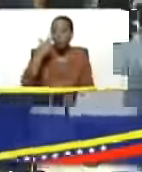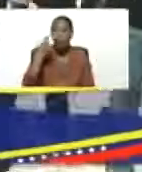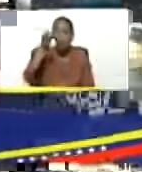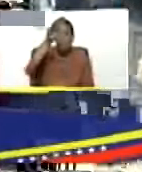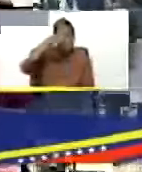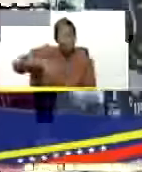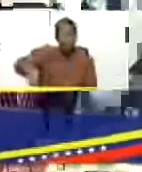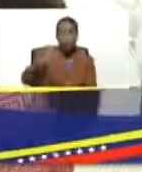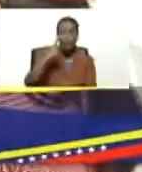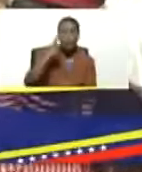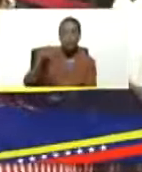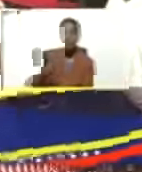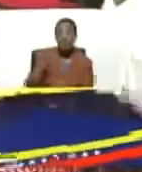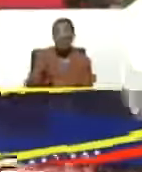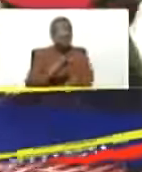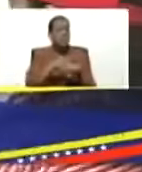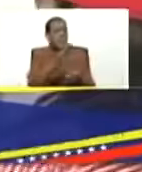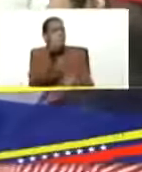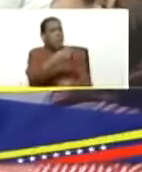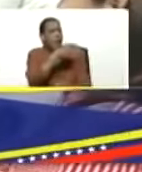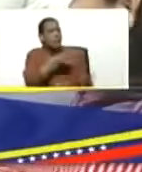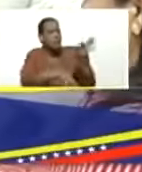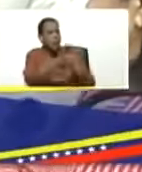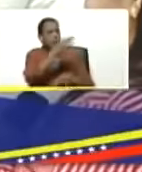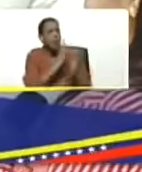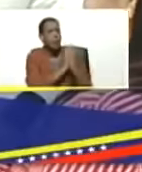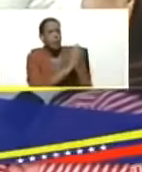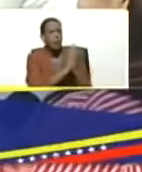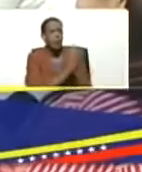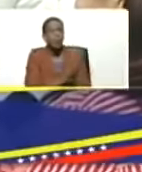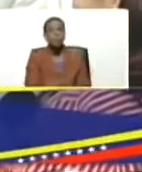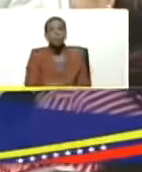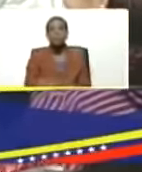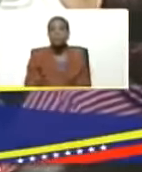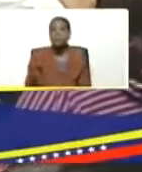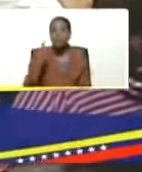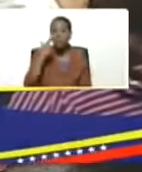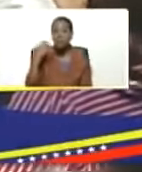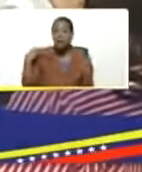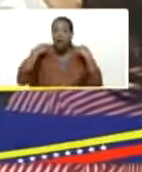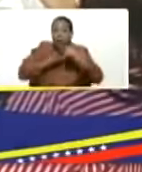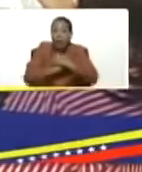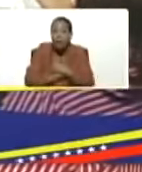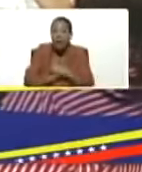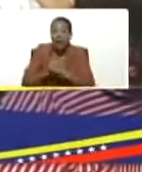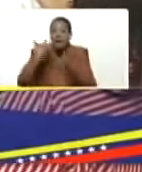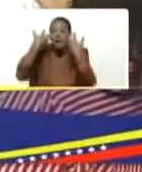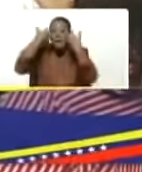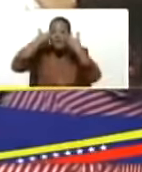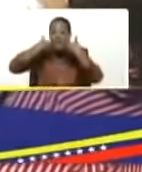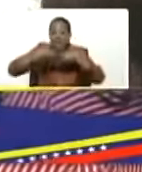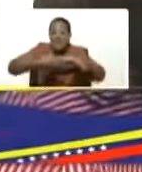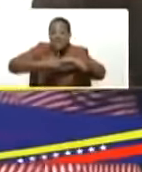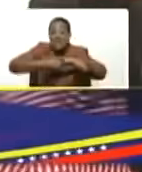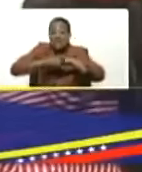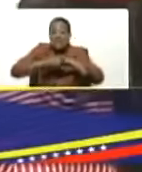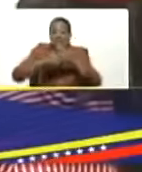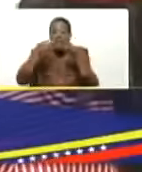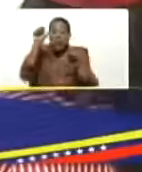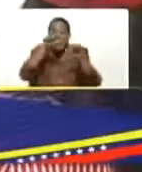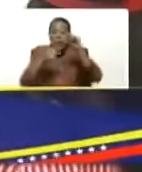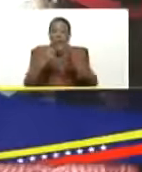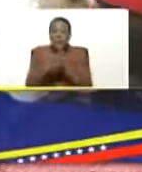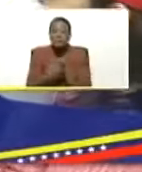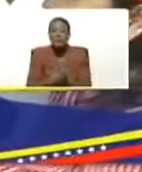No, sigue explicando. Aide Hernández. Mira, está bien abrigada porque tiene la mano fría, fría, fría, fría. Que Dios